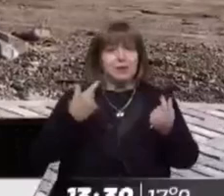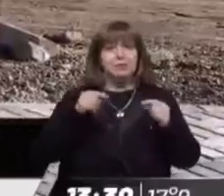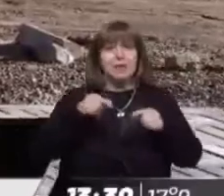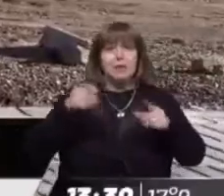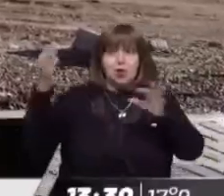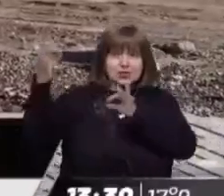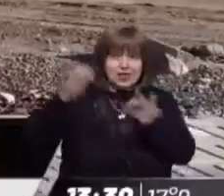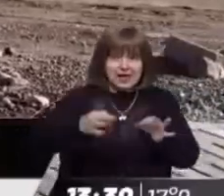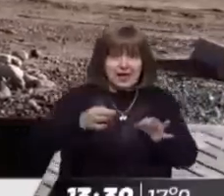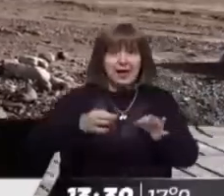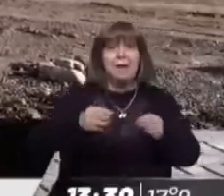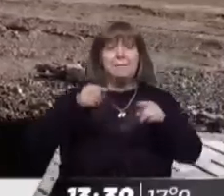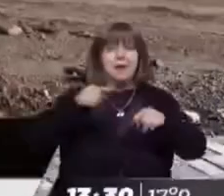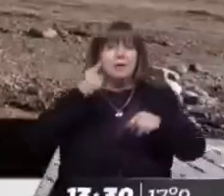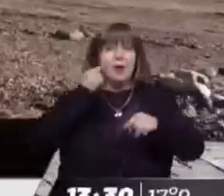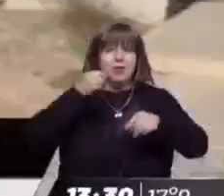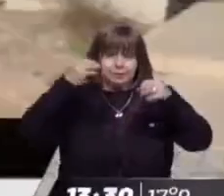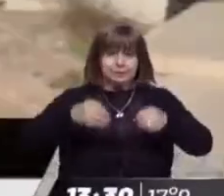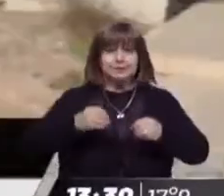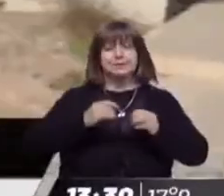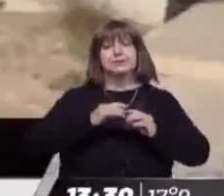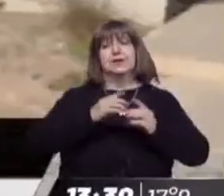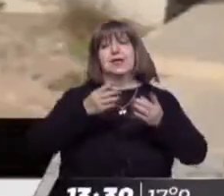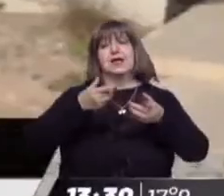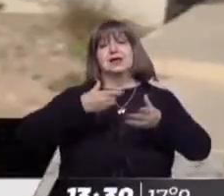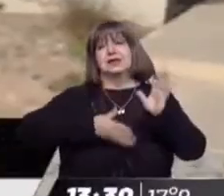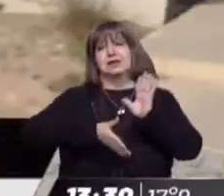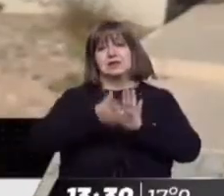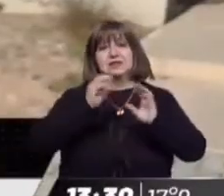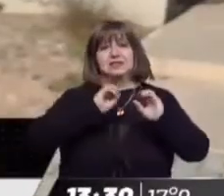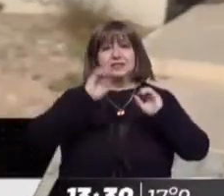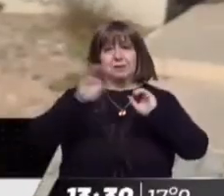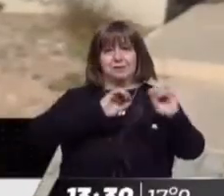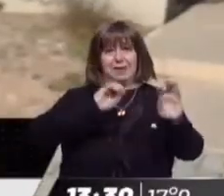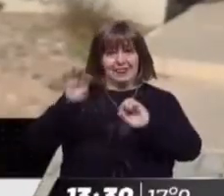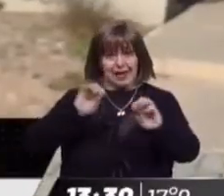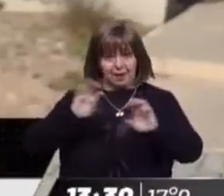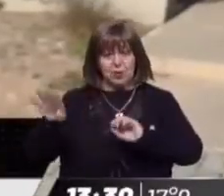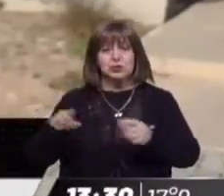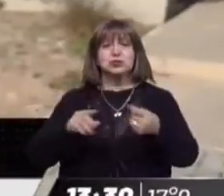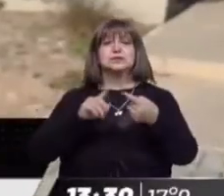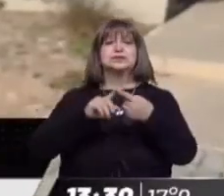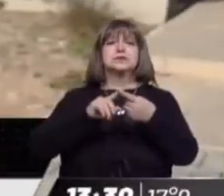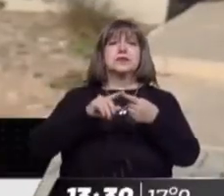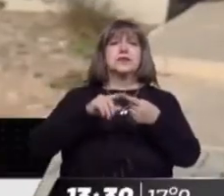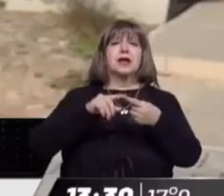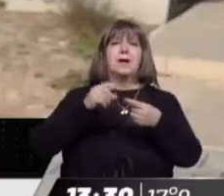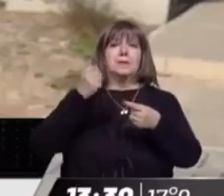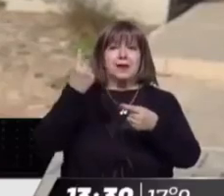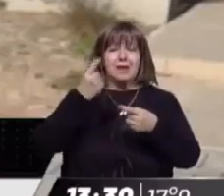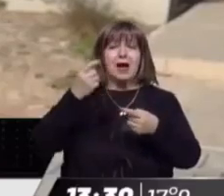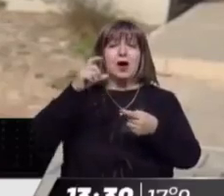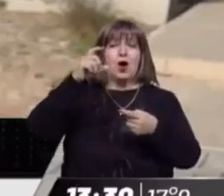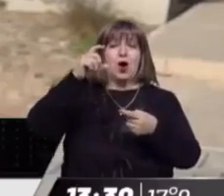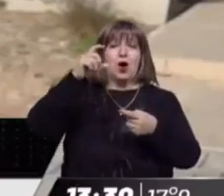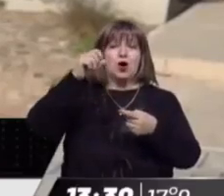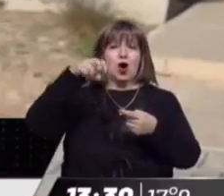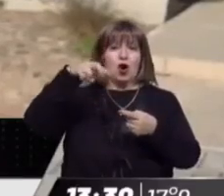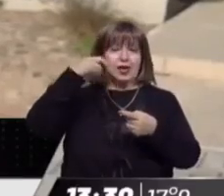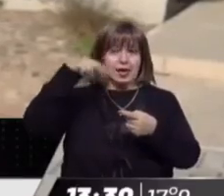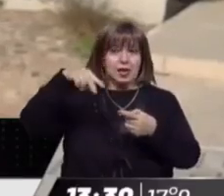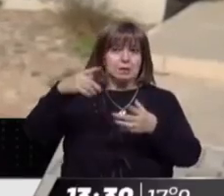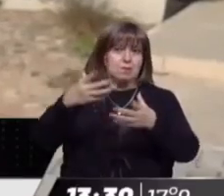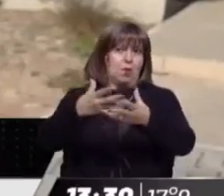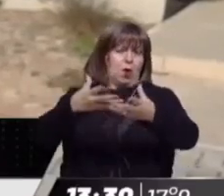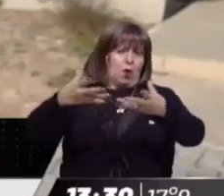día que llegue, comenzamos la distribución. Fundamentalmente va a ser distribuida en los centros CONINT, donde nosotros tenemos una